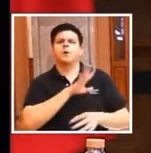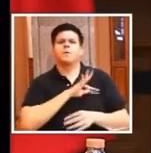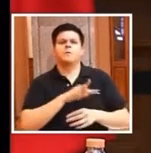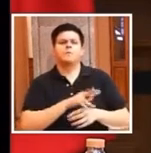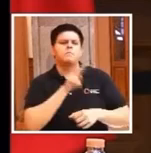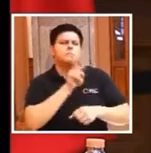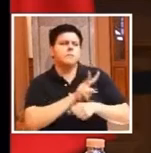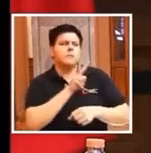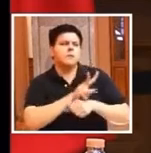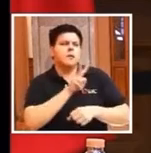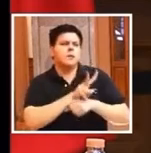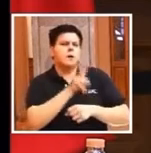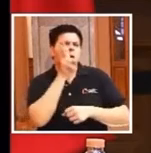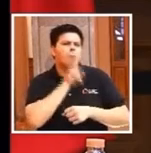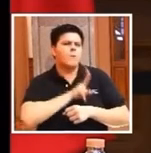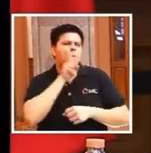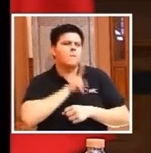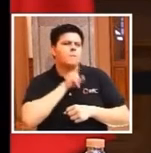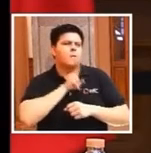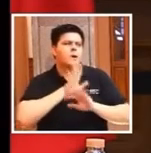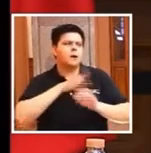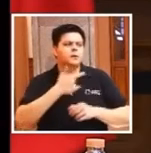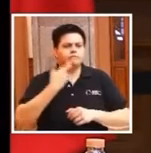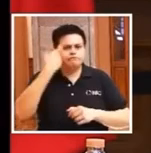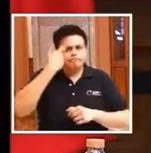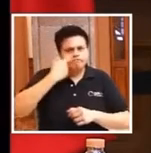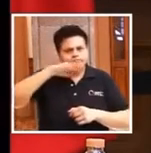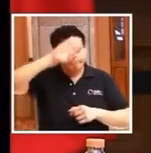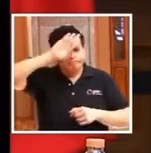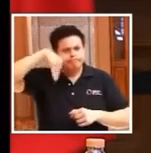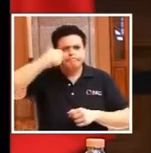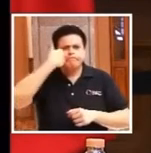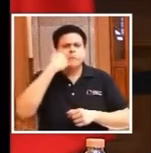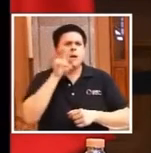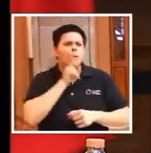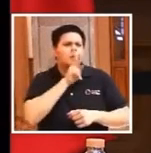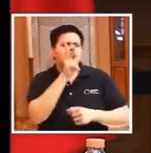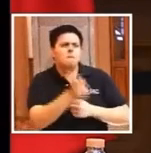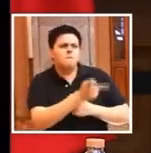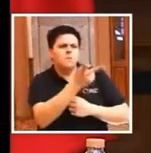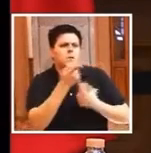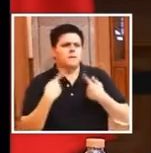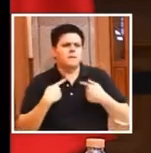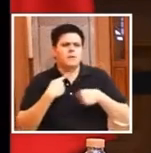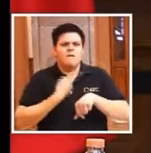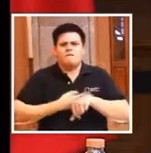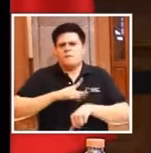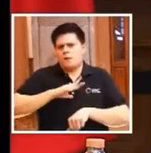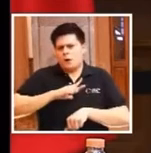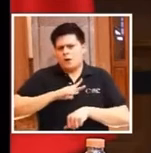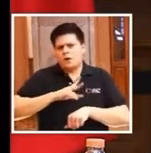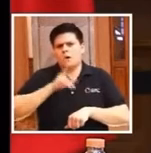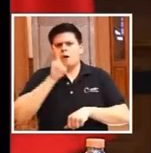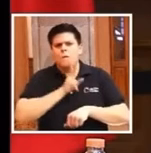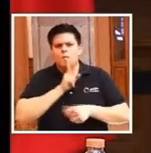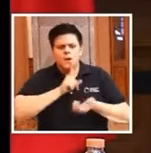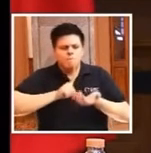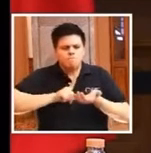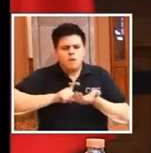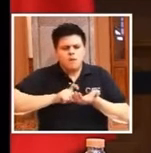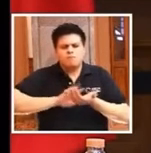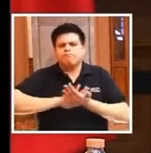el filtro para tomar la temperatura, para preguntar si alguien está enfermo, para colocarles el